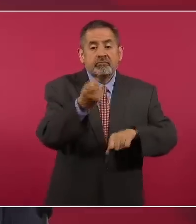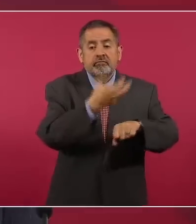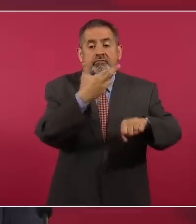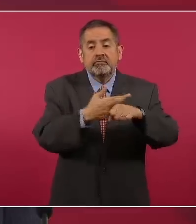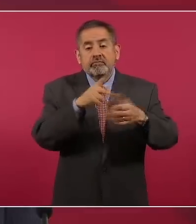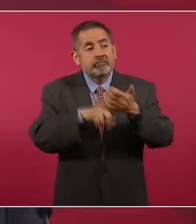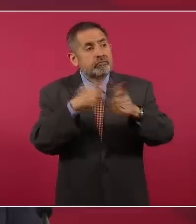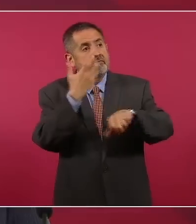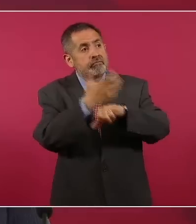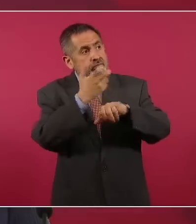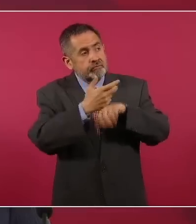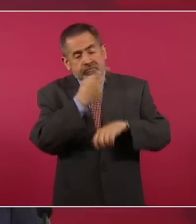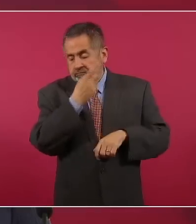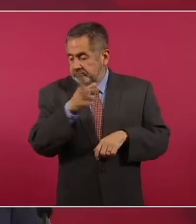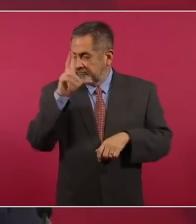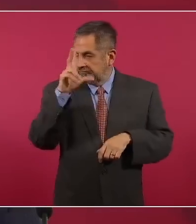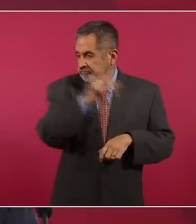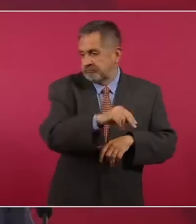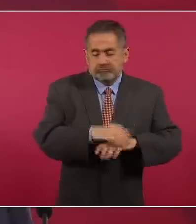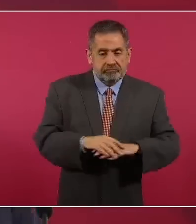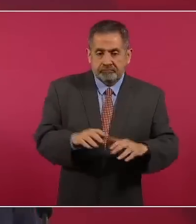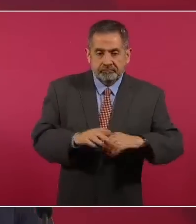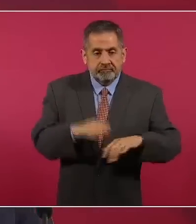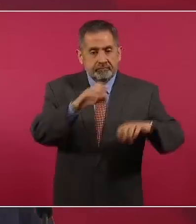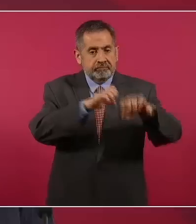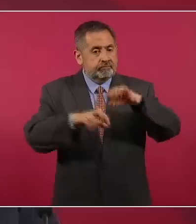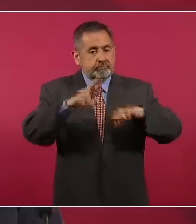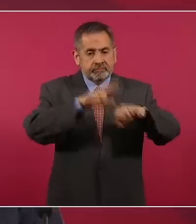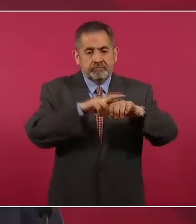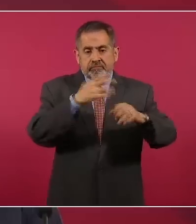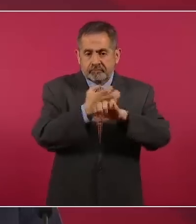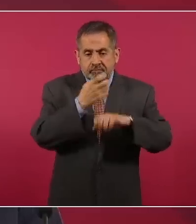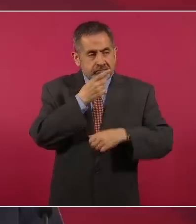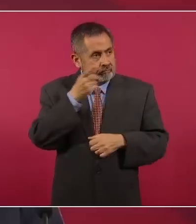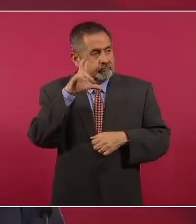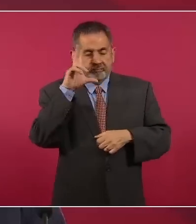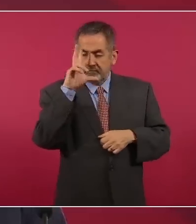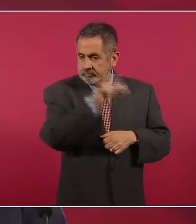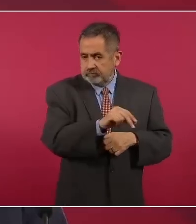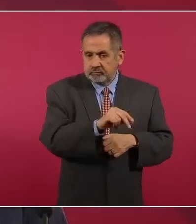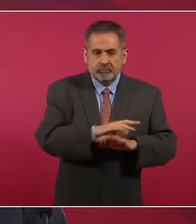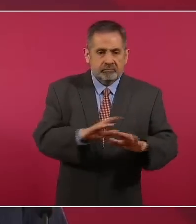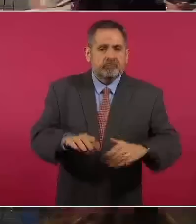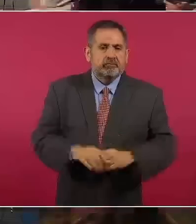Agricultura y al embajador de Estados Unidos en México.